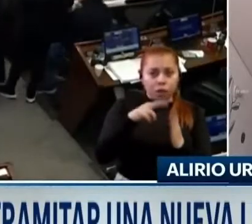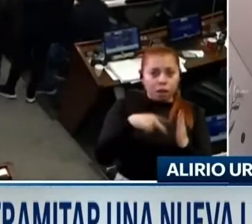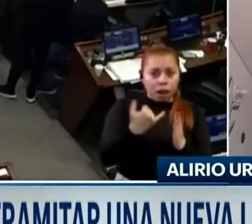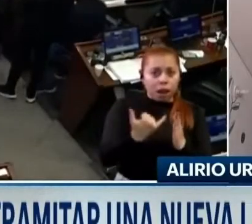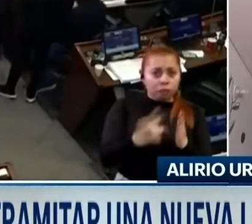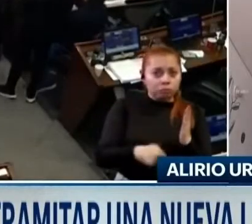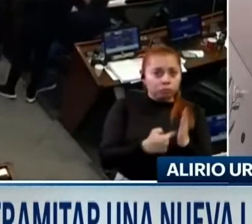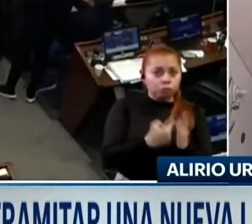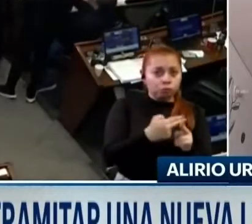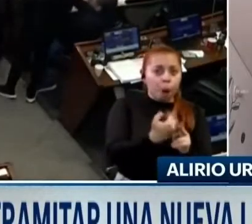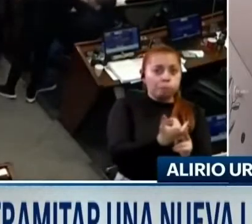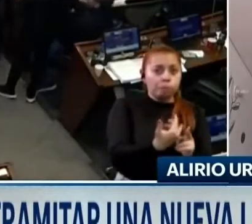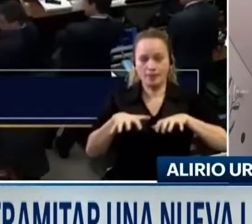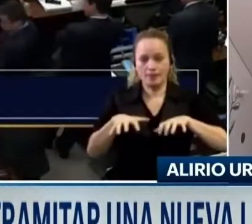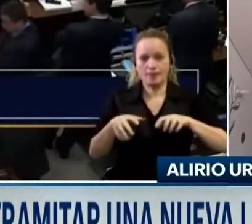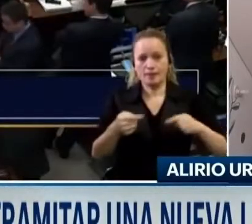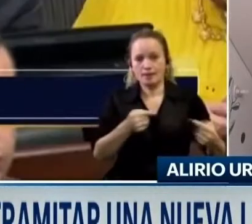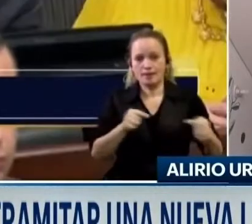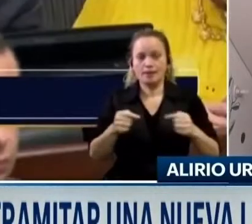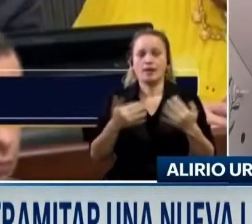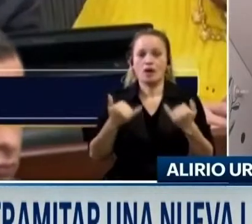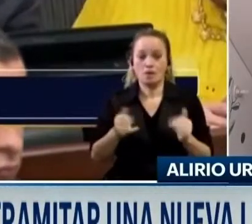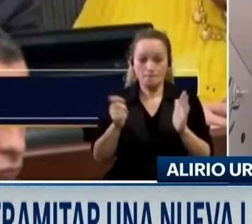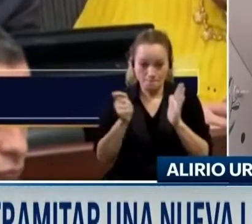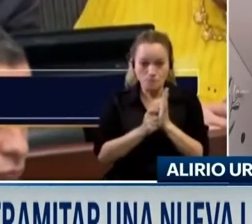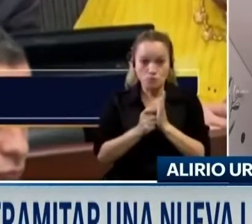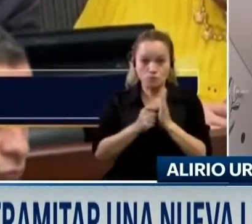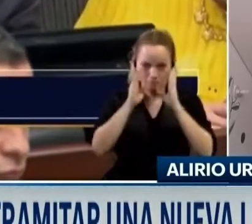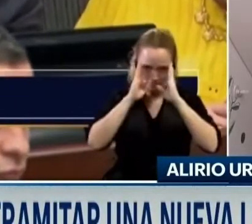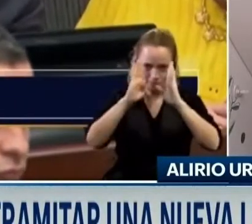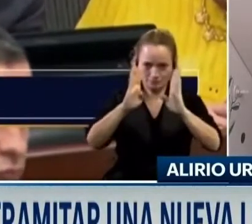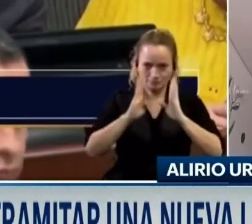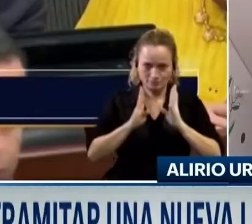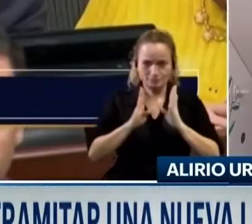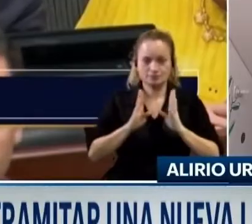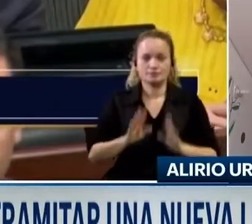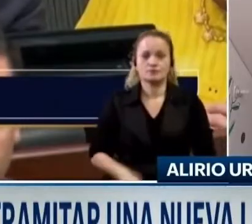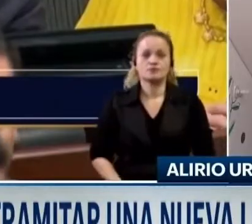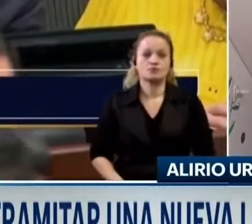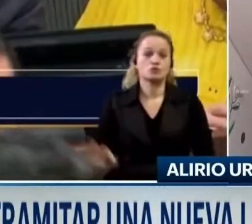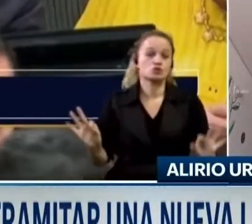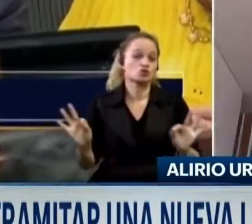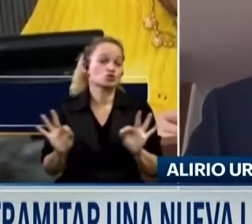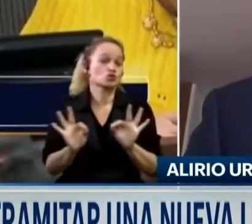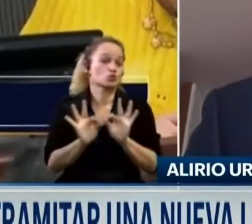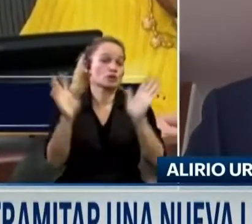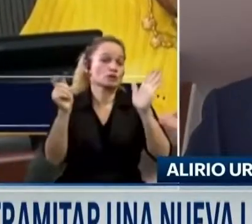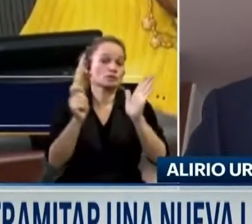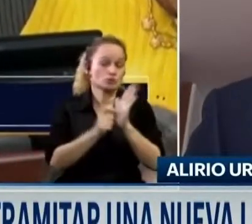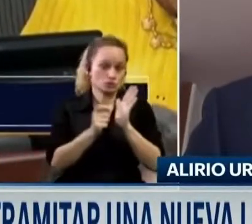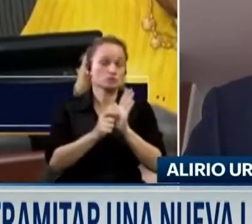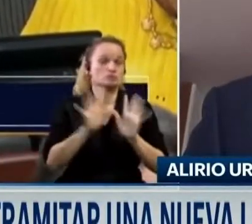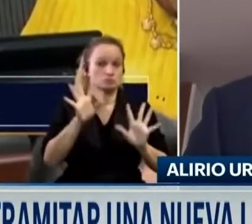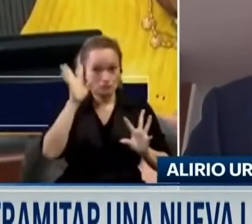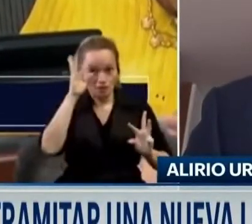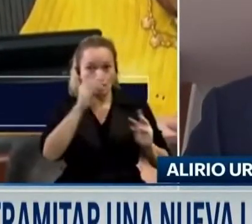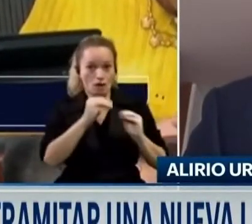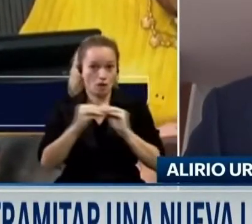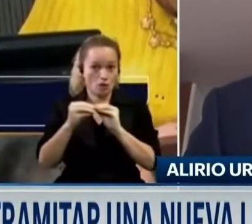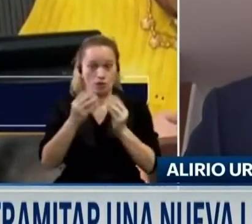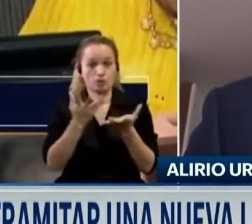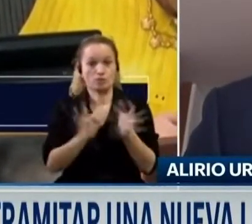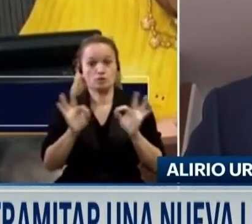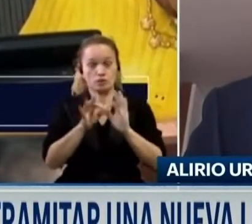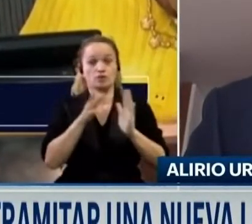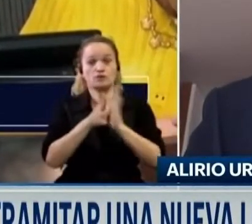estar tomando una decisión Eso sí se acoge la la el proyecto de fallo que hay si no